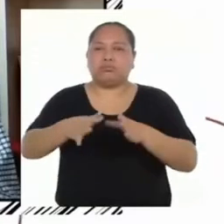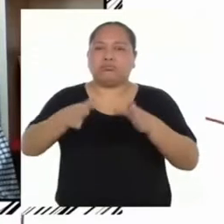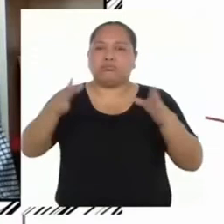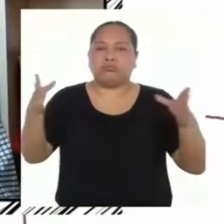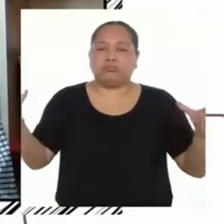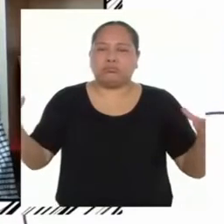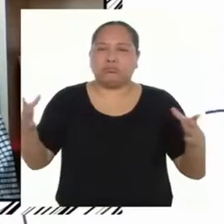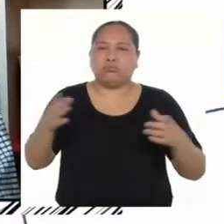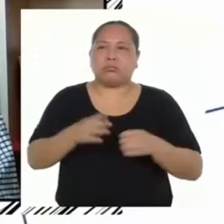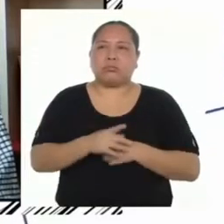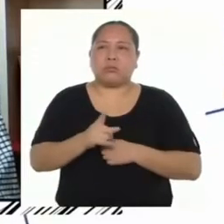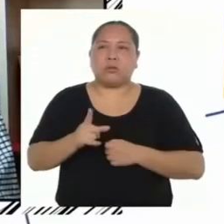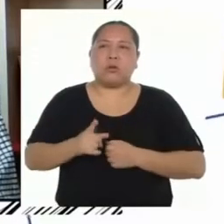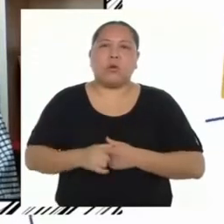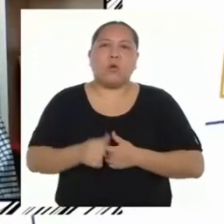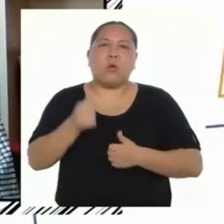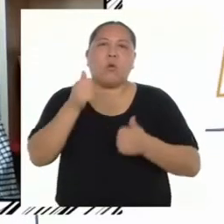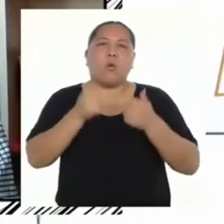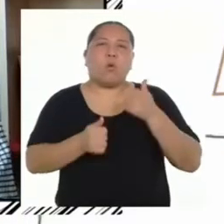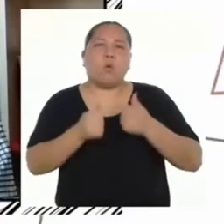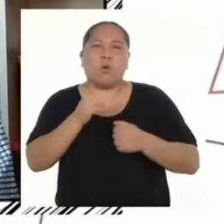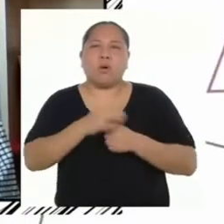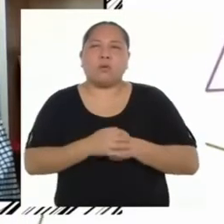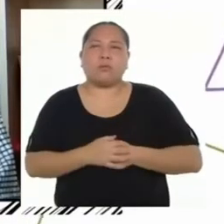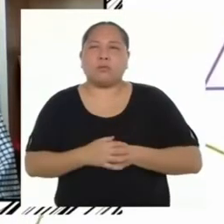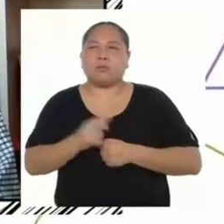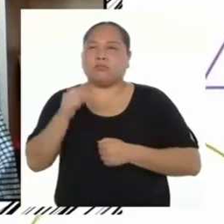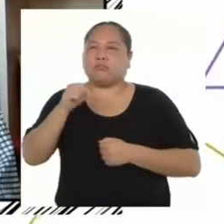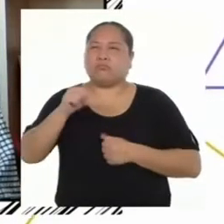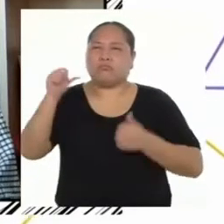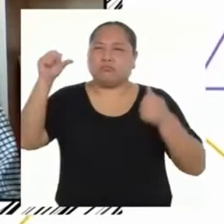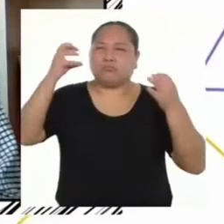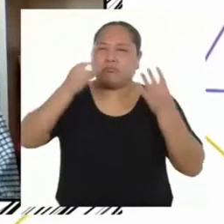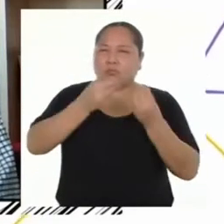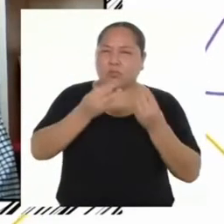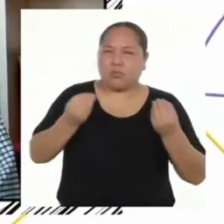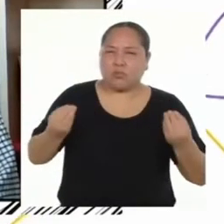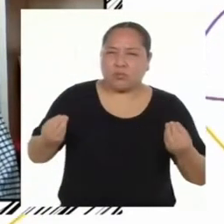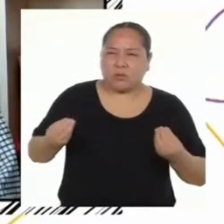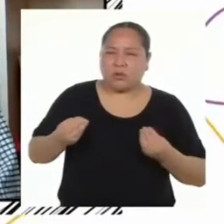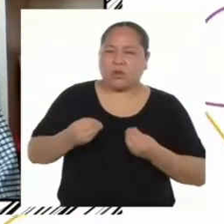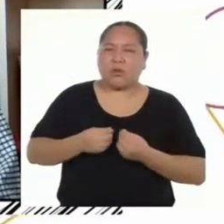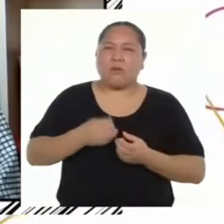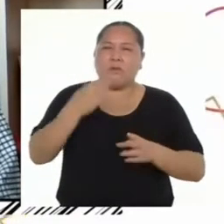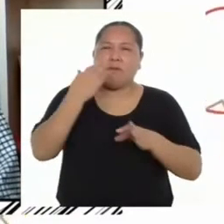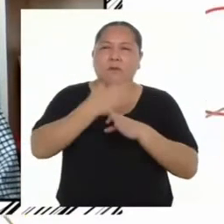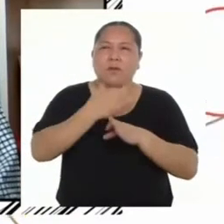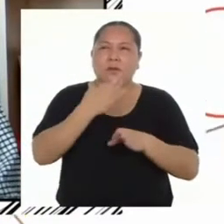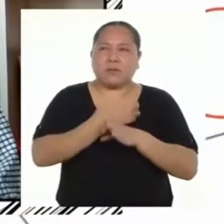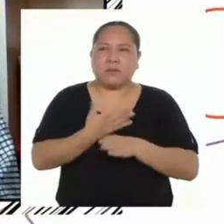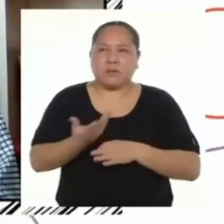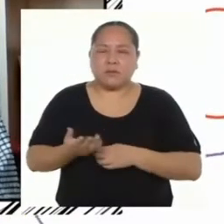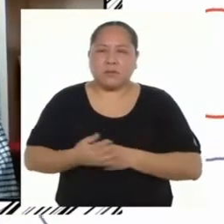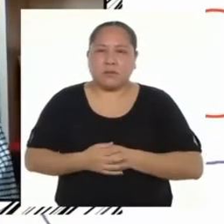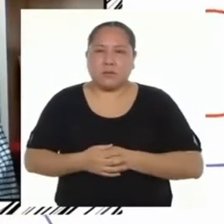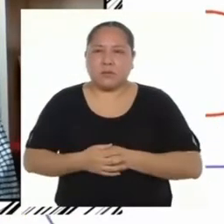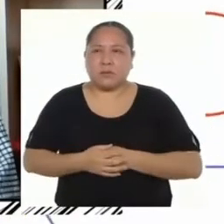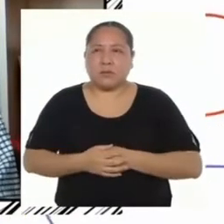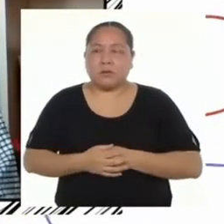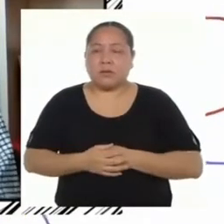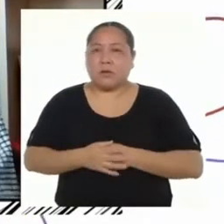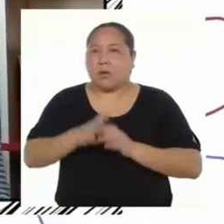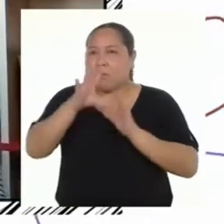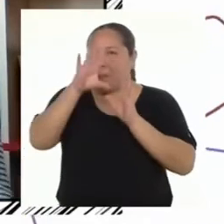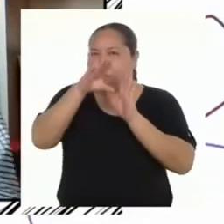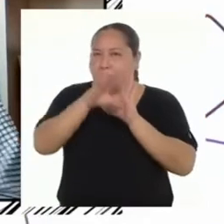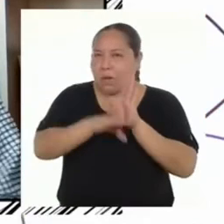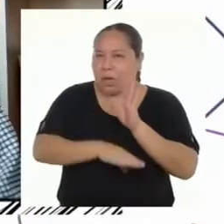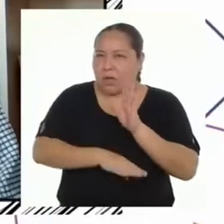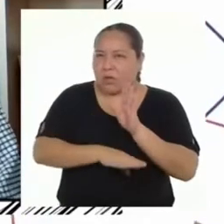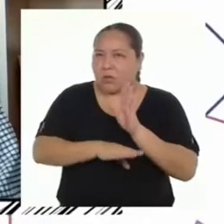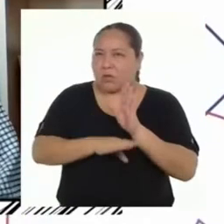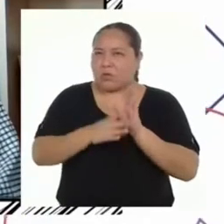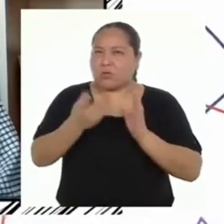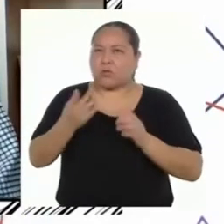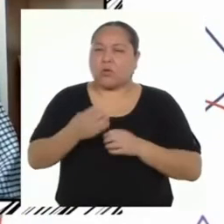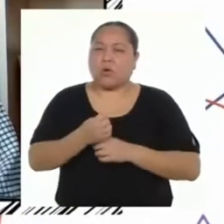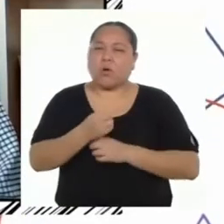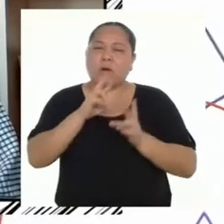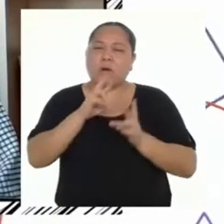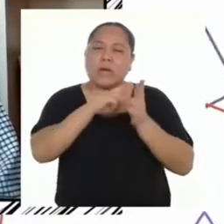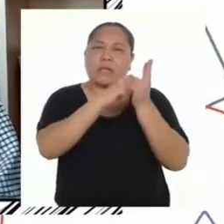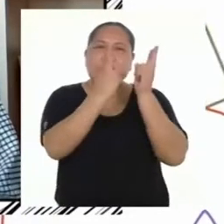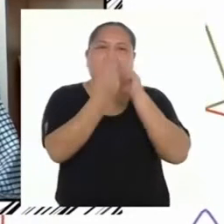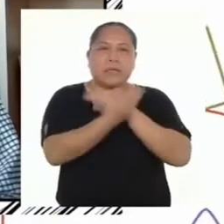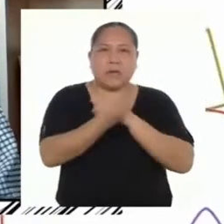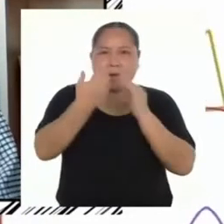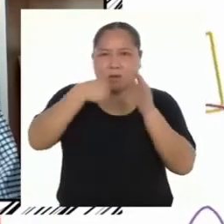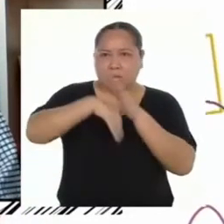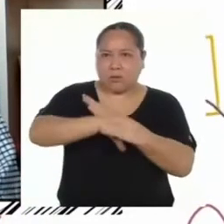espacio? ¿Cuáles son los que nos pueden crear mayores molestias? ¿Existe la posibilidad de producir menos o de reciclar algunos